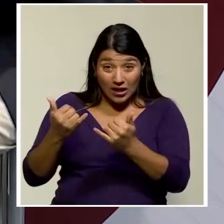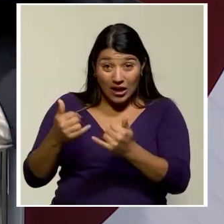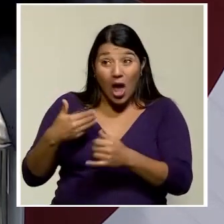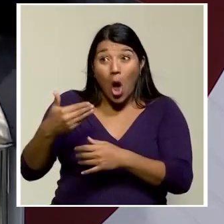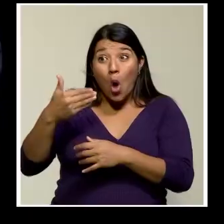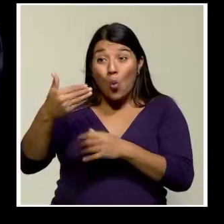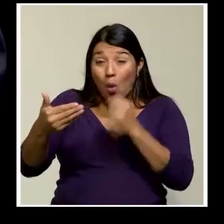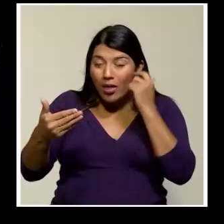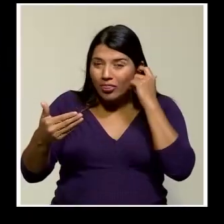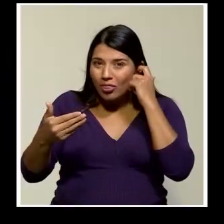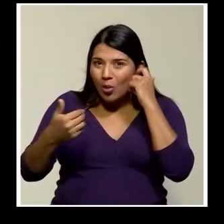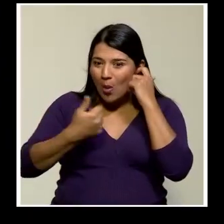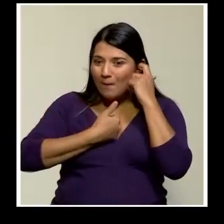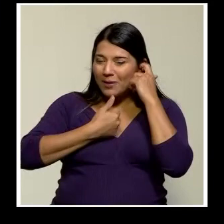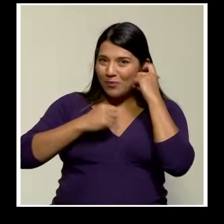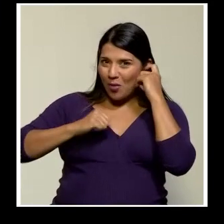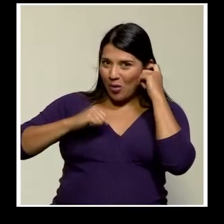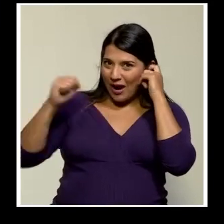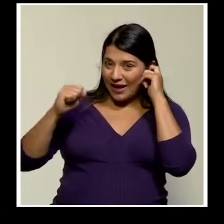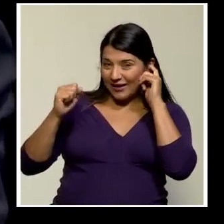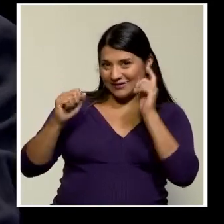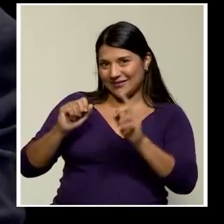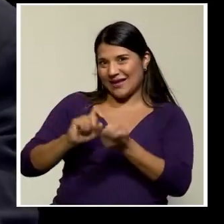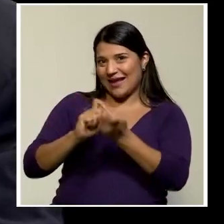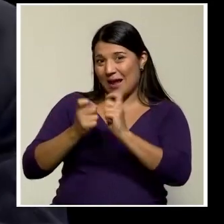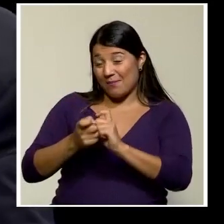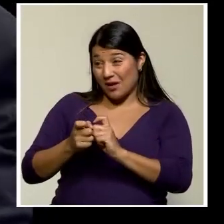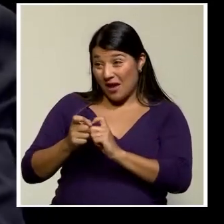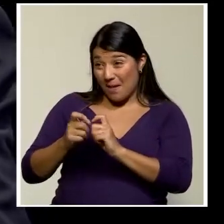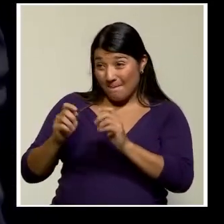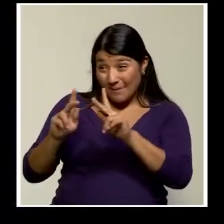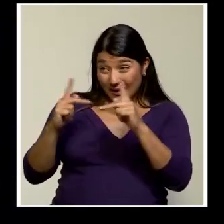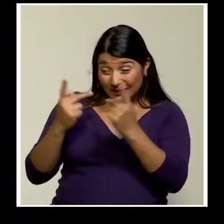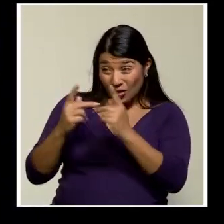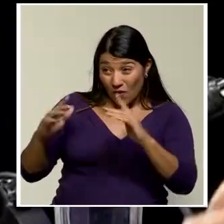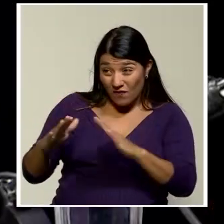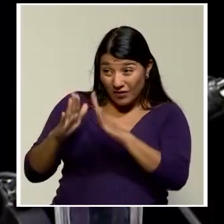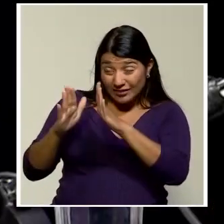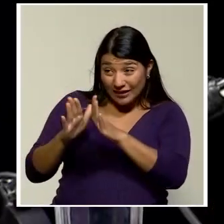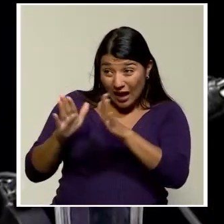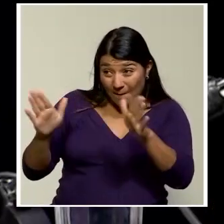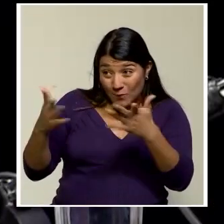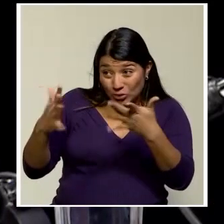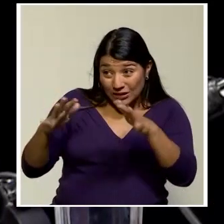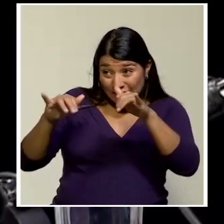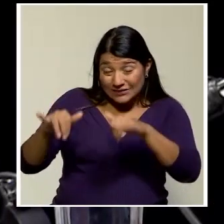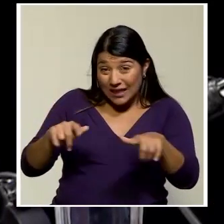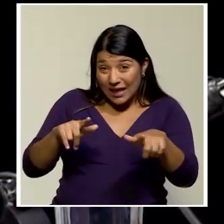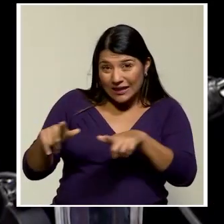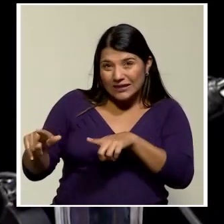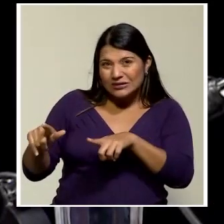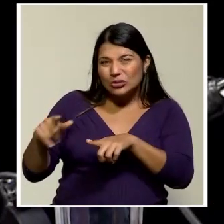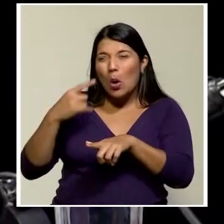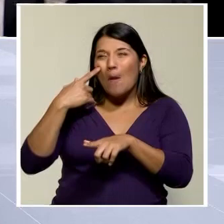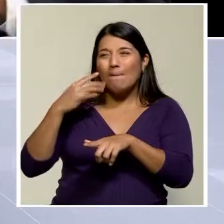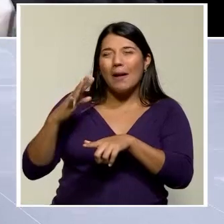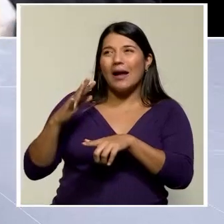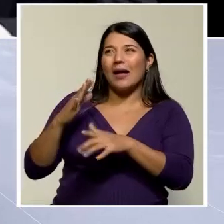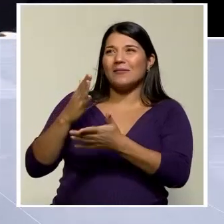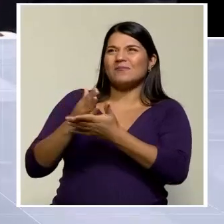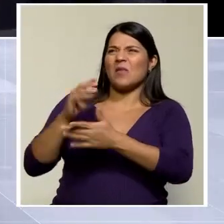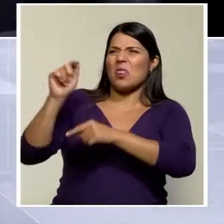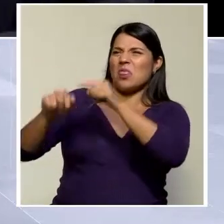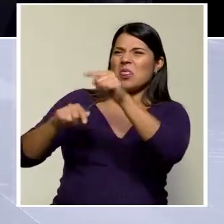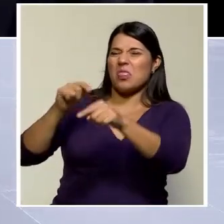hacer un rol. ¿Está preparado el Frente Amplio para hacer ese cambio de dejar de ser oposición